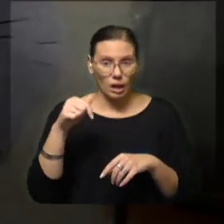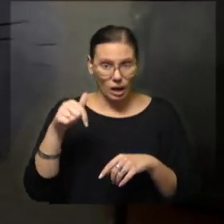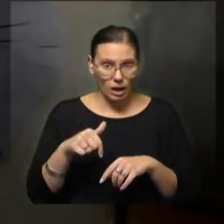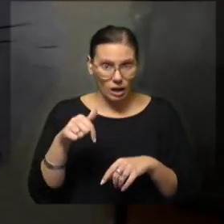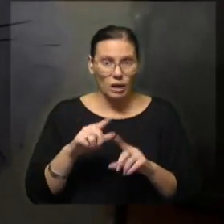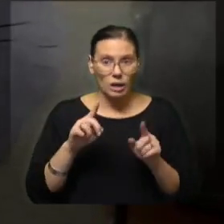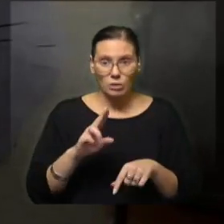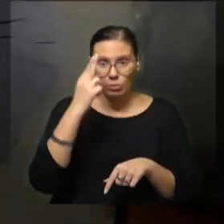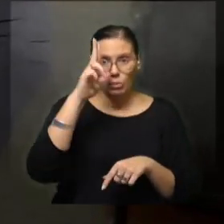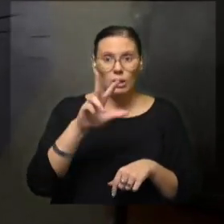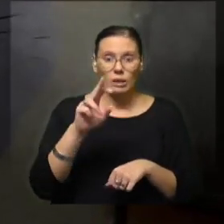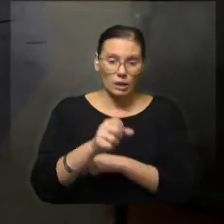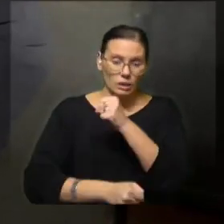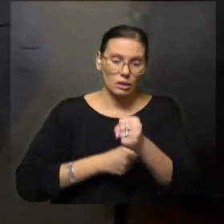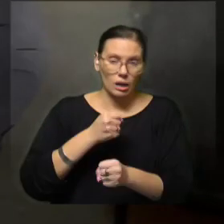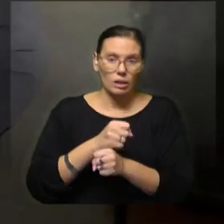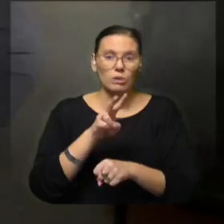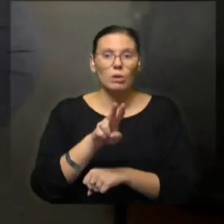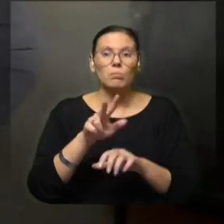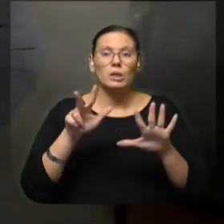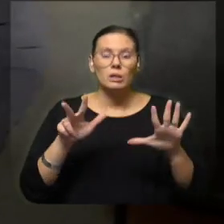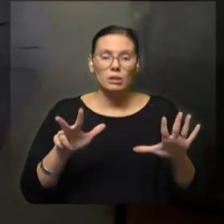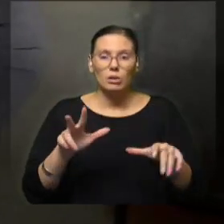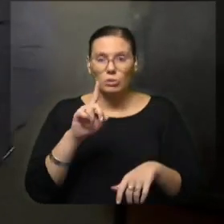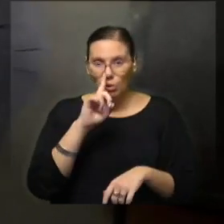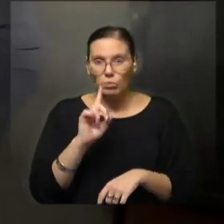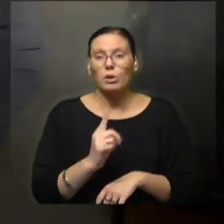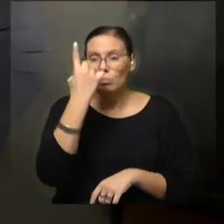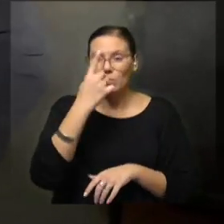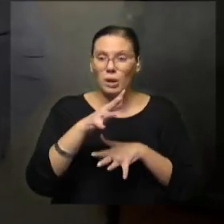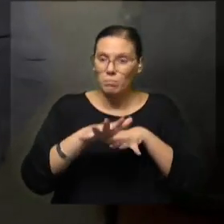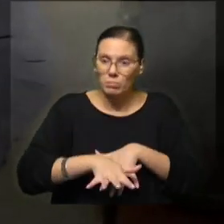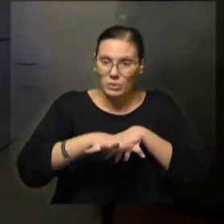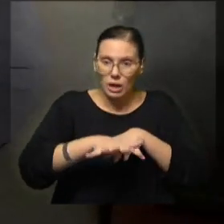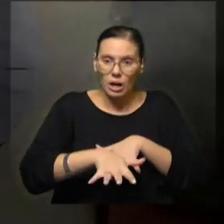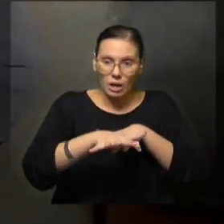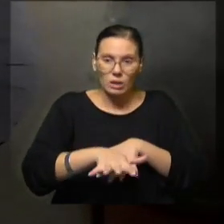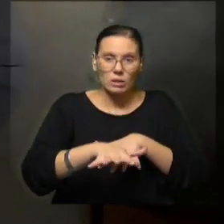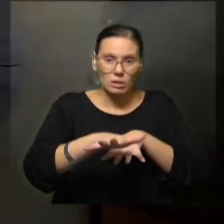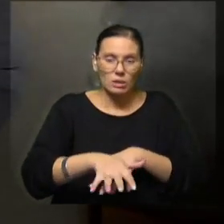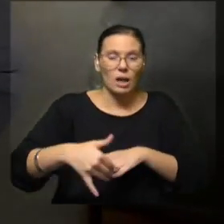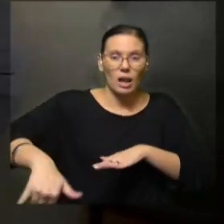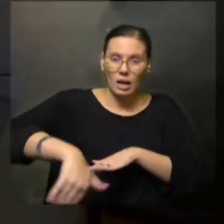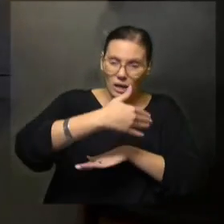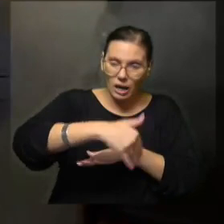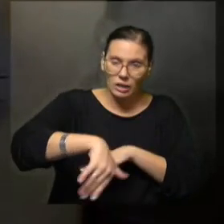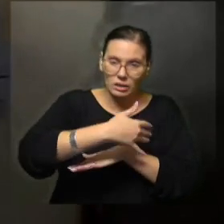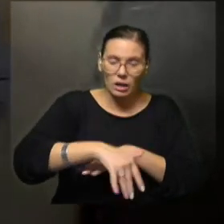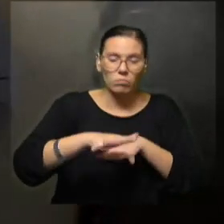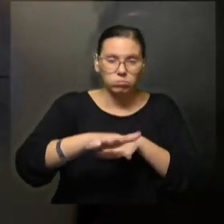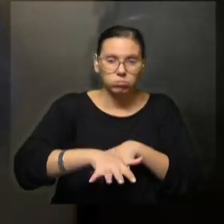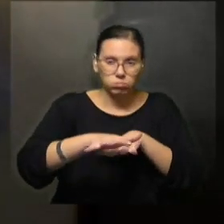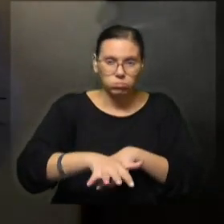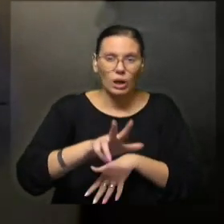también en Uruguay hace 30 años, un 28 de junio, fue la primer marcha que se hizo en la calle, se salió en la calle. Ahora